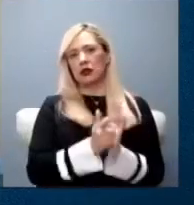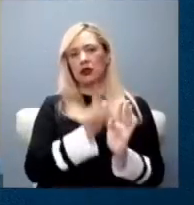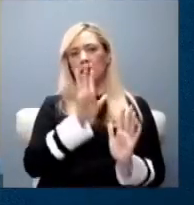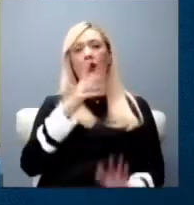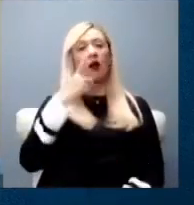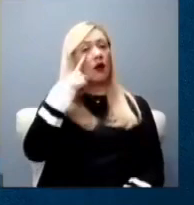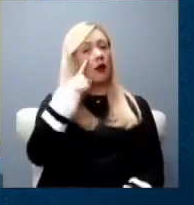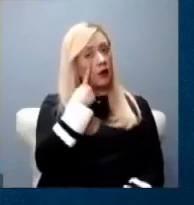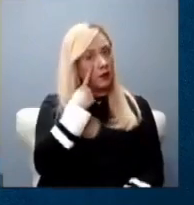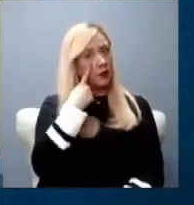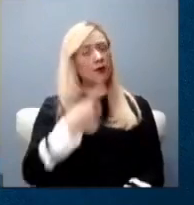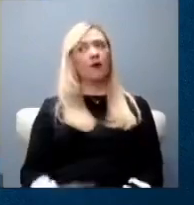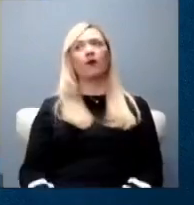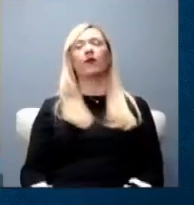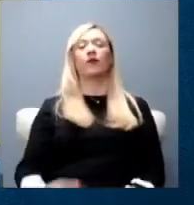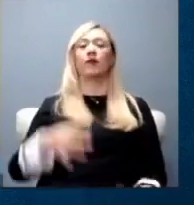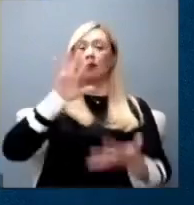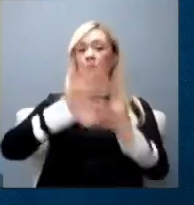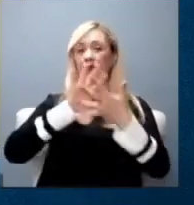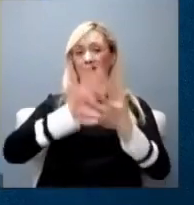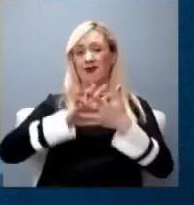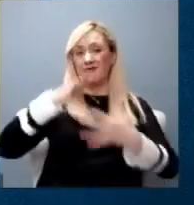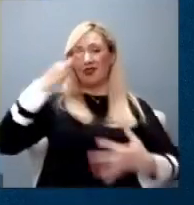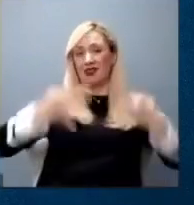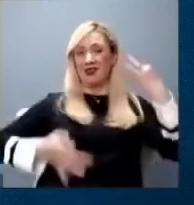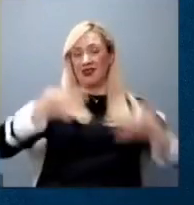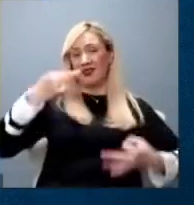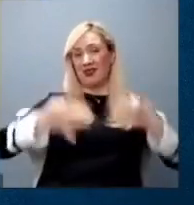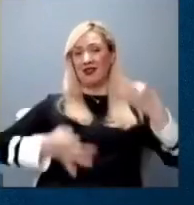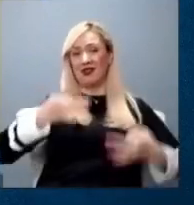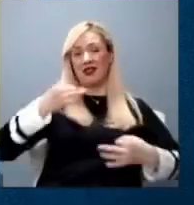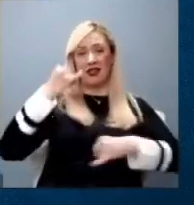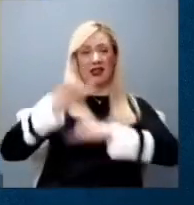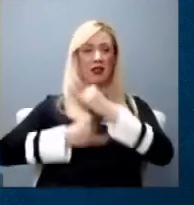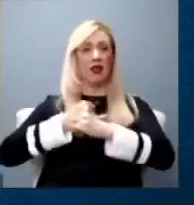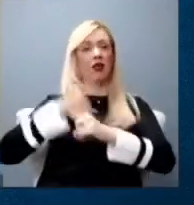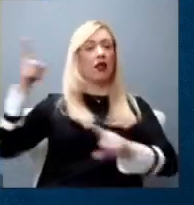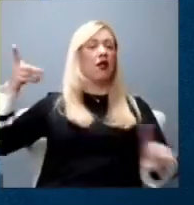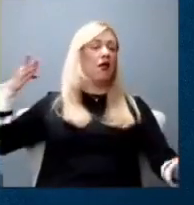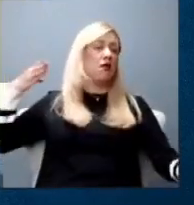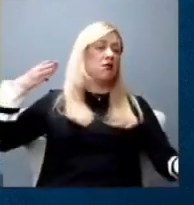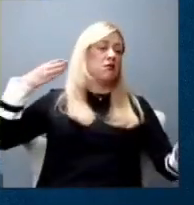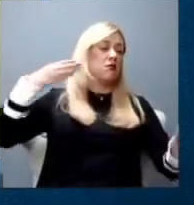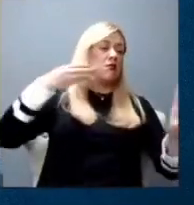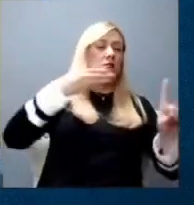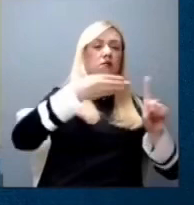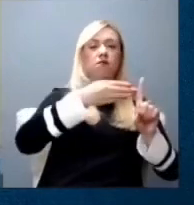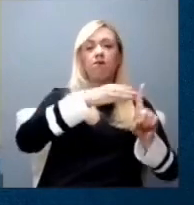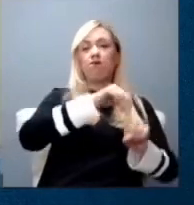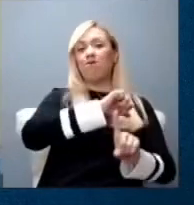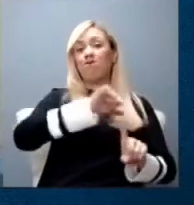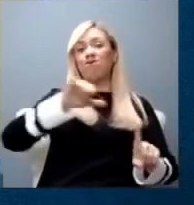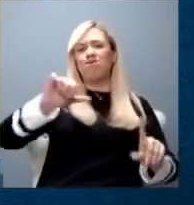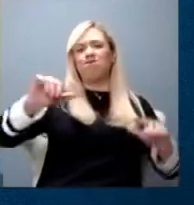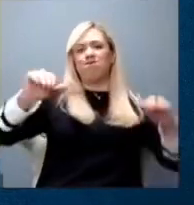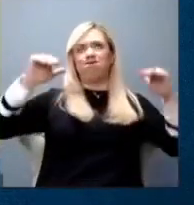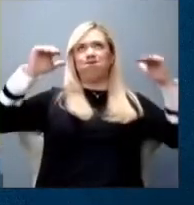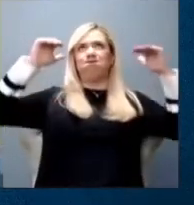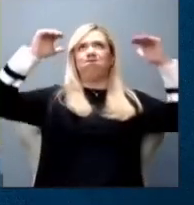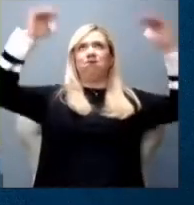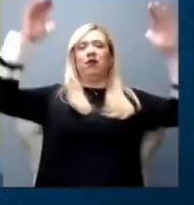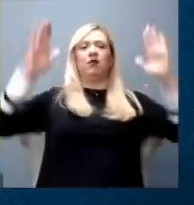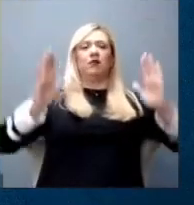sí, la Corte Penal Internacional se enfoca particularmente a los altos mandos civiles, militares